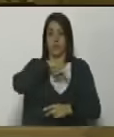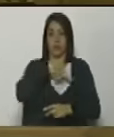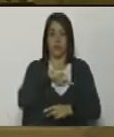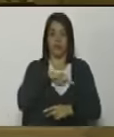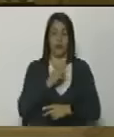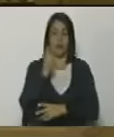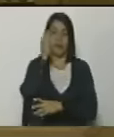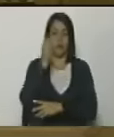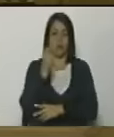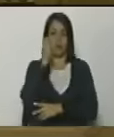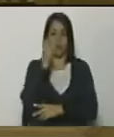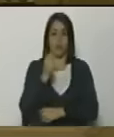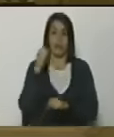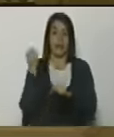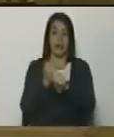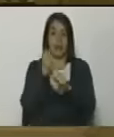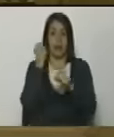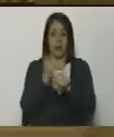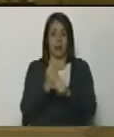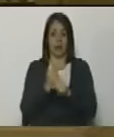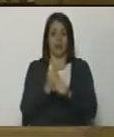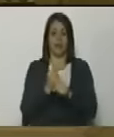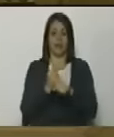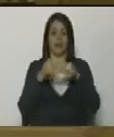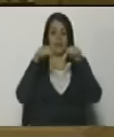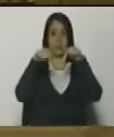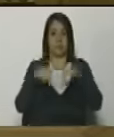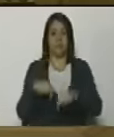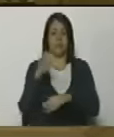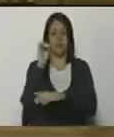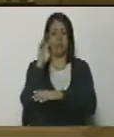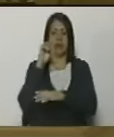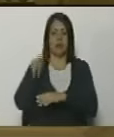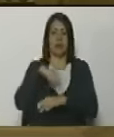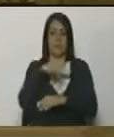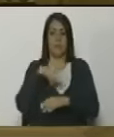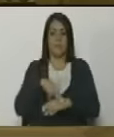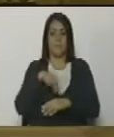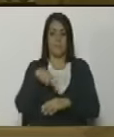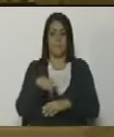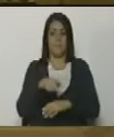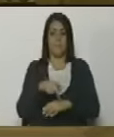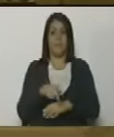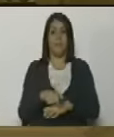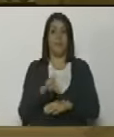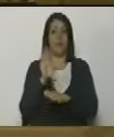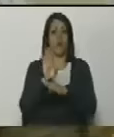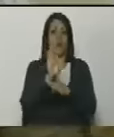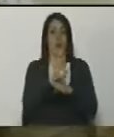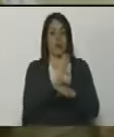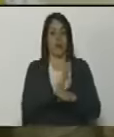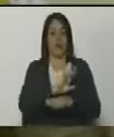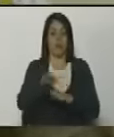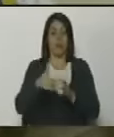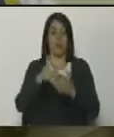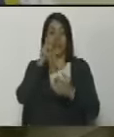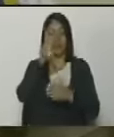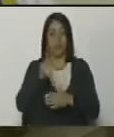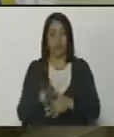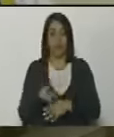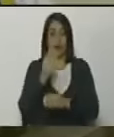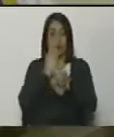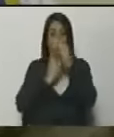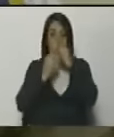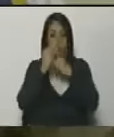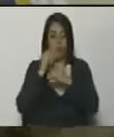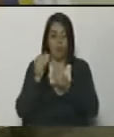nosotras, los diputados y los trabajadores y trabajadoras de esta Asamblea Nacional, quienes son las manos cuidadoras que todos los días alimentan